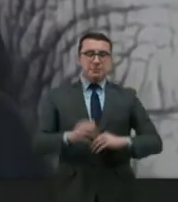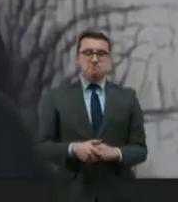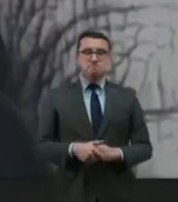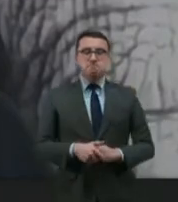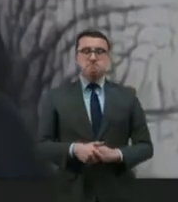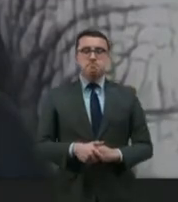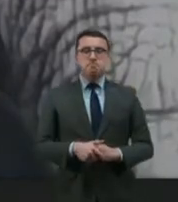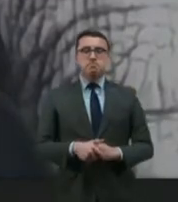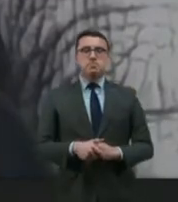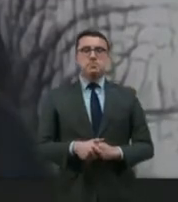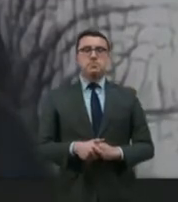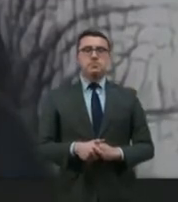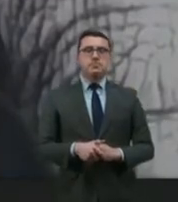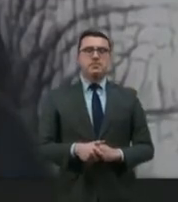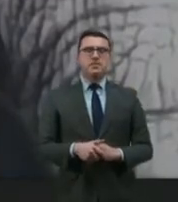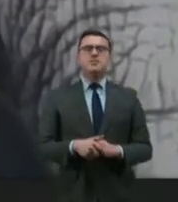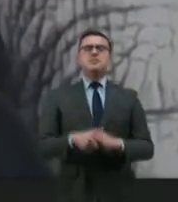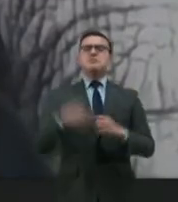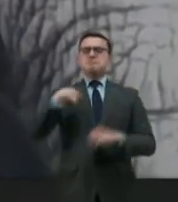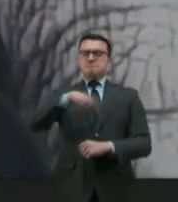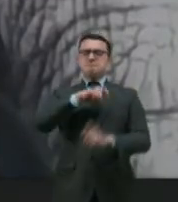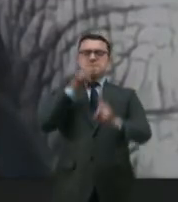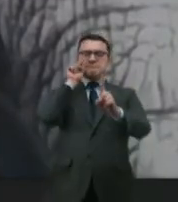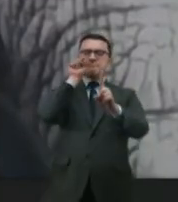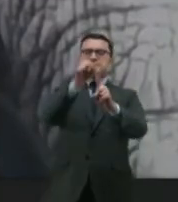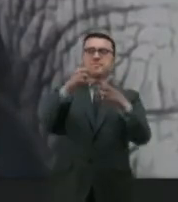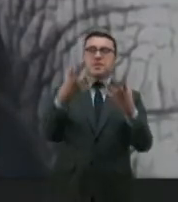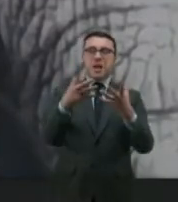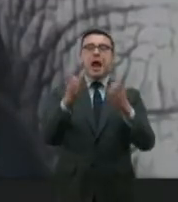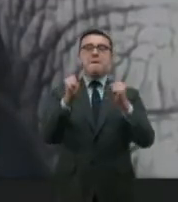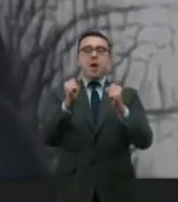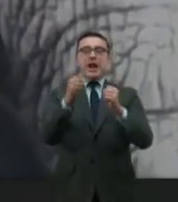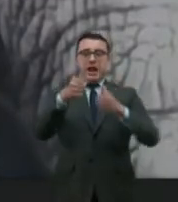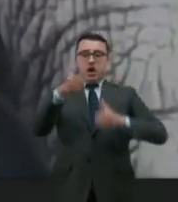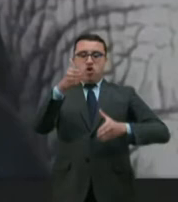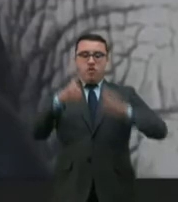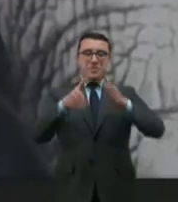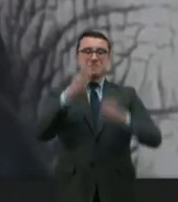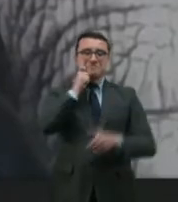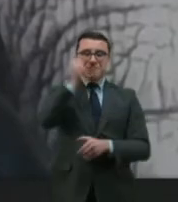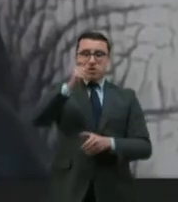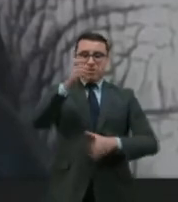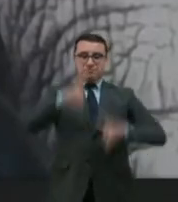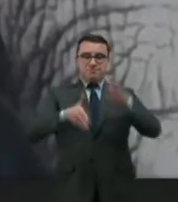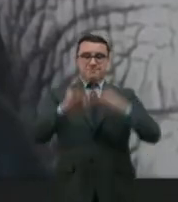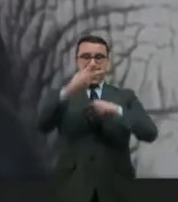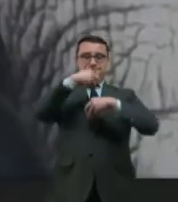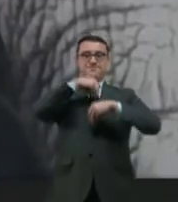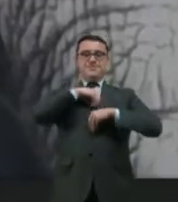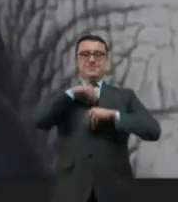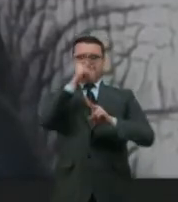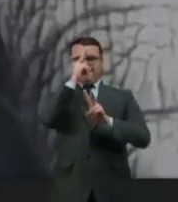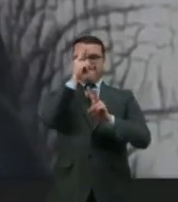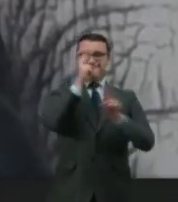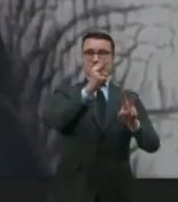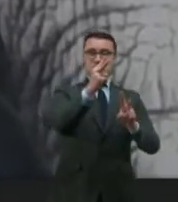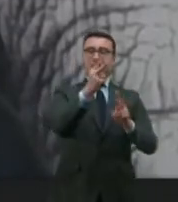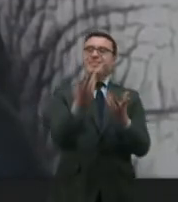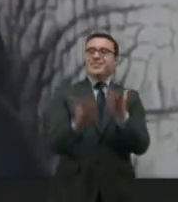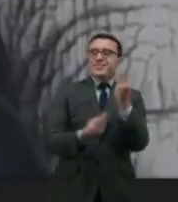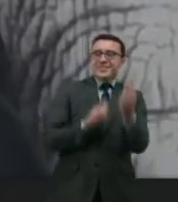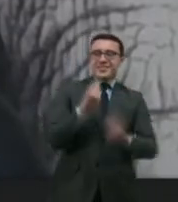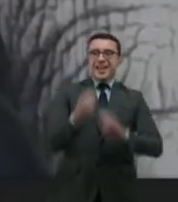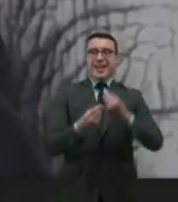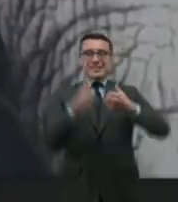Esto, lo que nos dedicamos nosotros es a desrobotizar al ser humano y dignificar esa labor. Entonces creamos